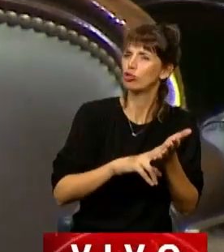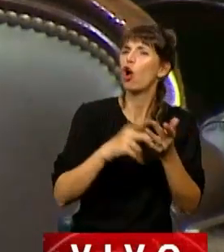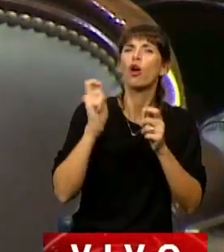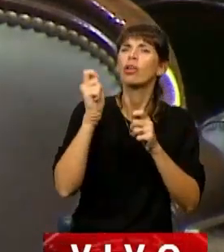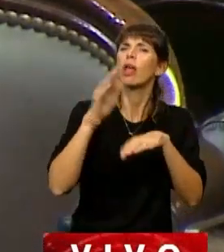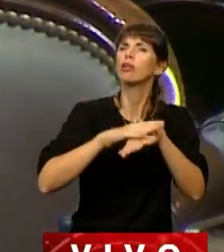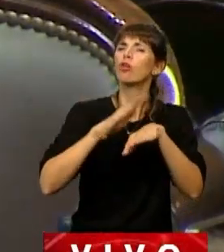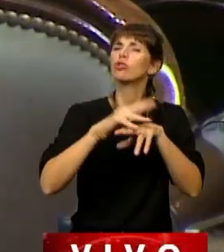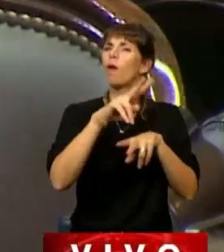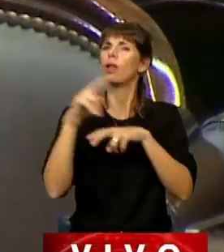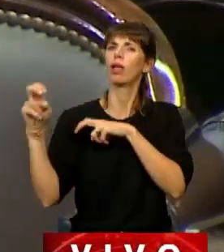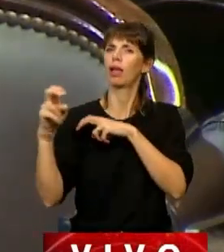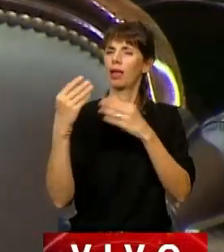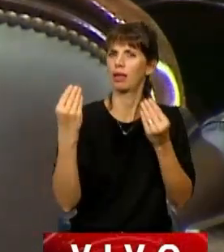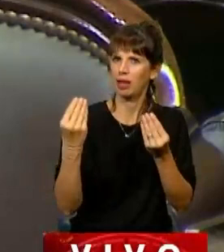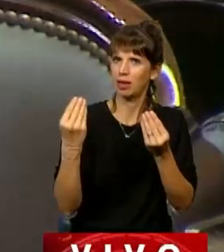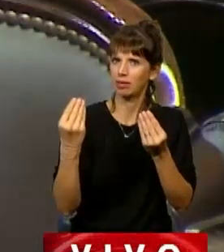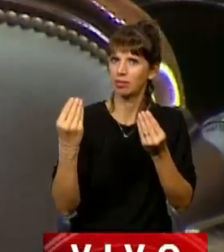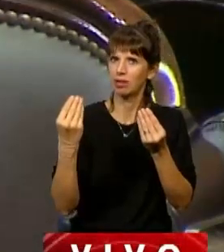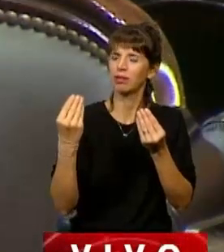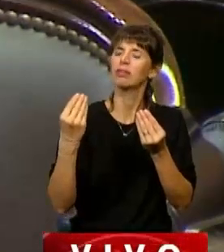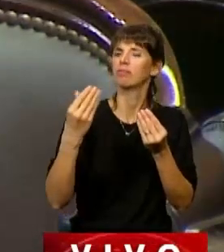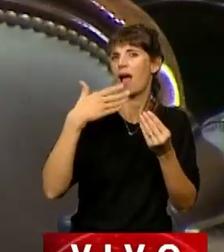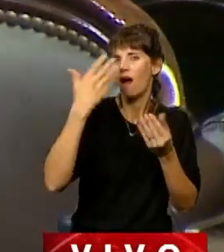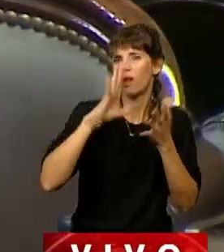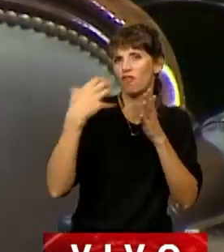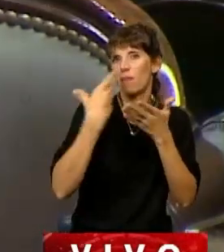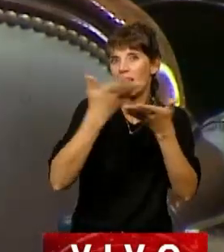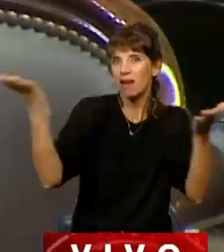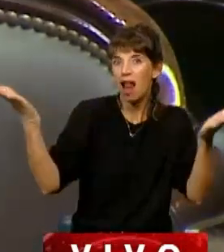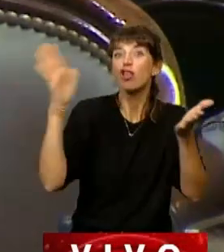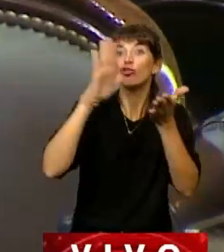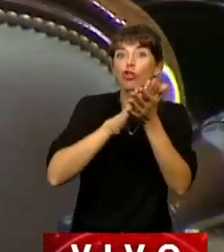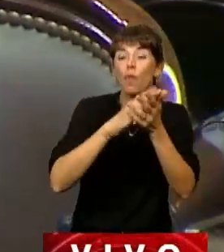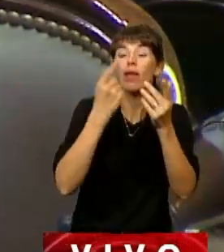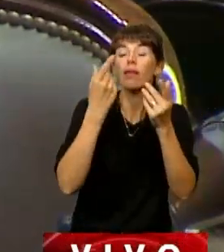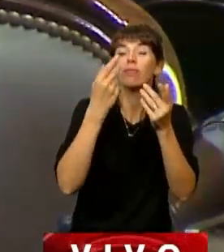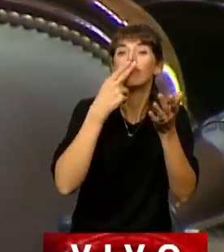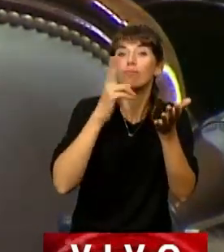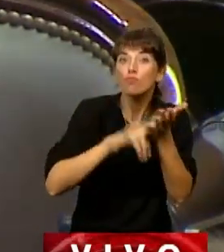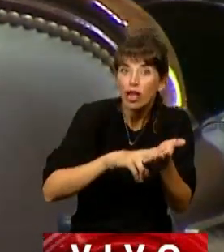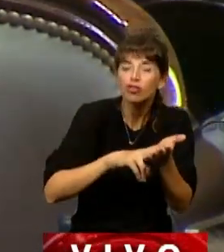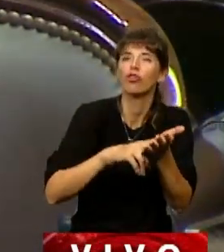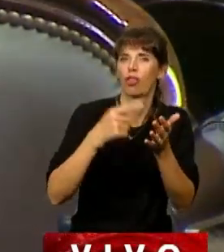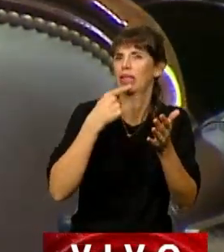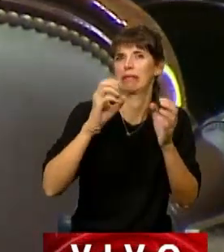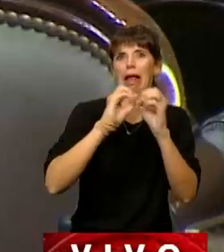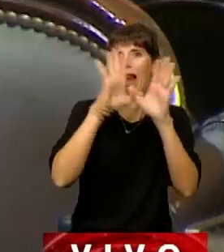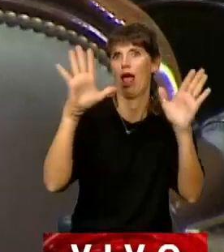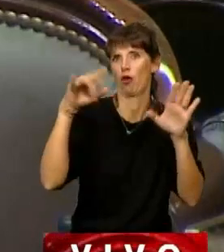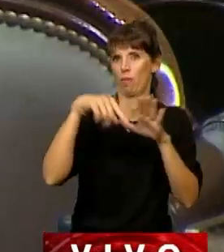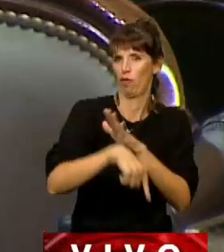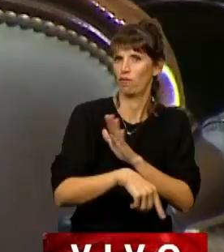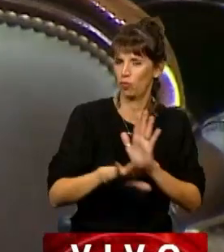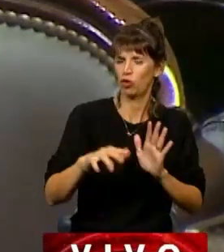la atención, que habla de todo y justo en este tema aclara y especifica. Y la verdad que yo no estoy de